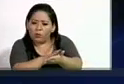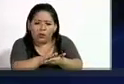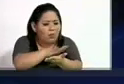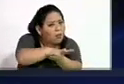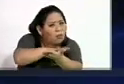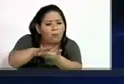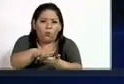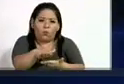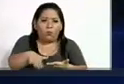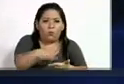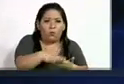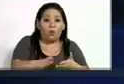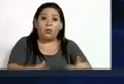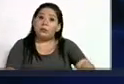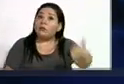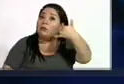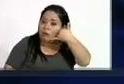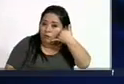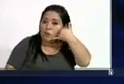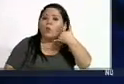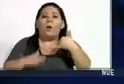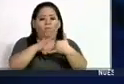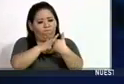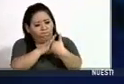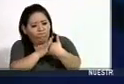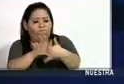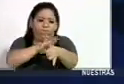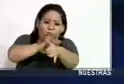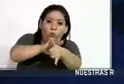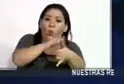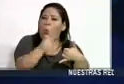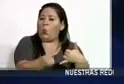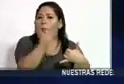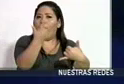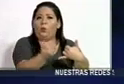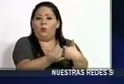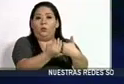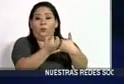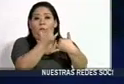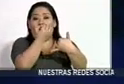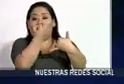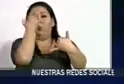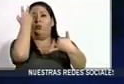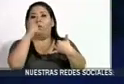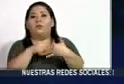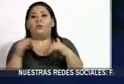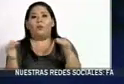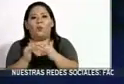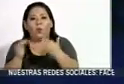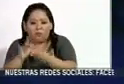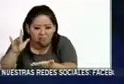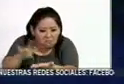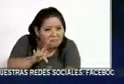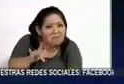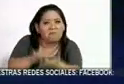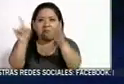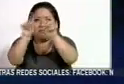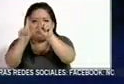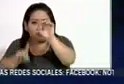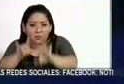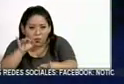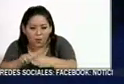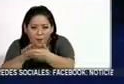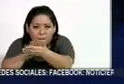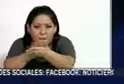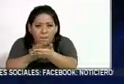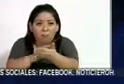limpiar el teléfono celular, que es una fuente de contagio y todos los aparatos de tecnología que nosotros conocemos, puesto